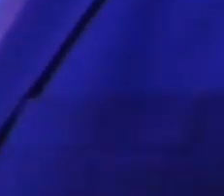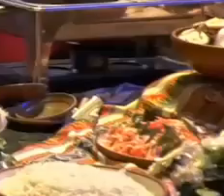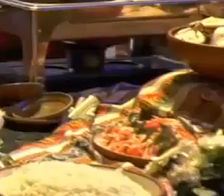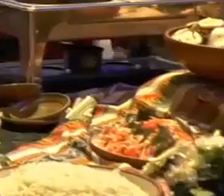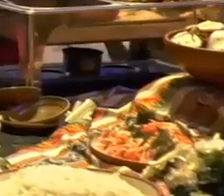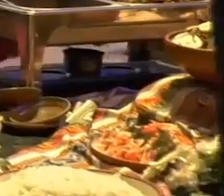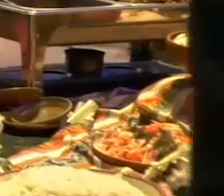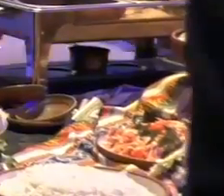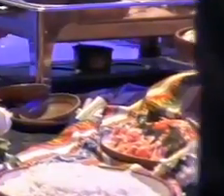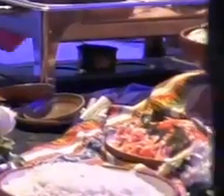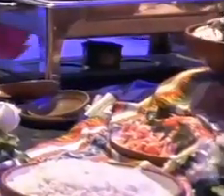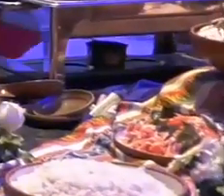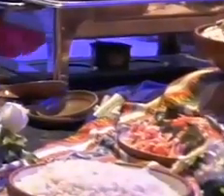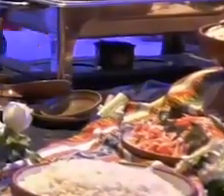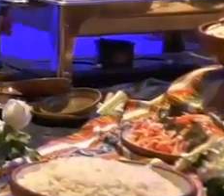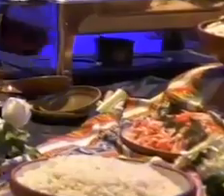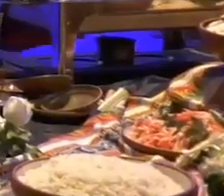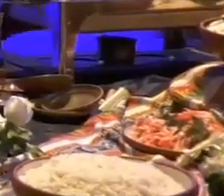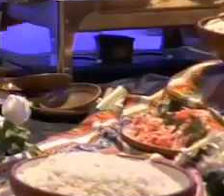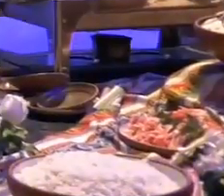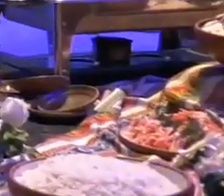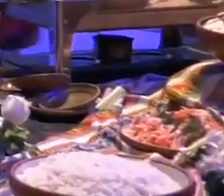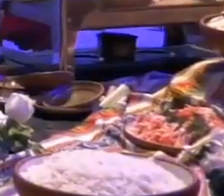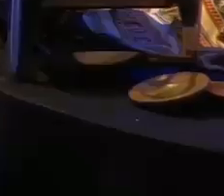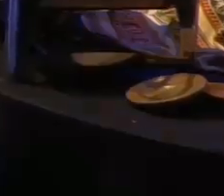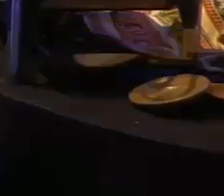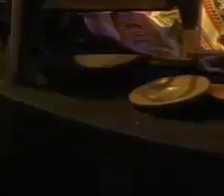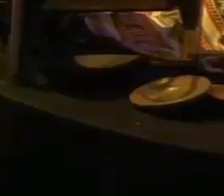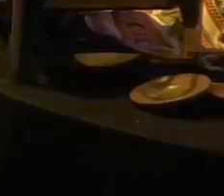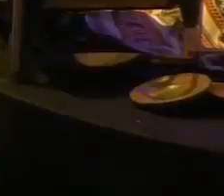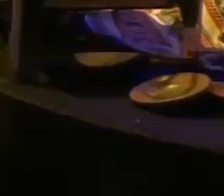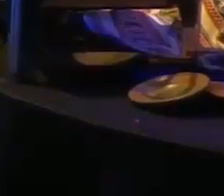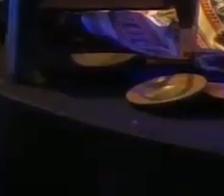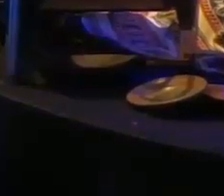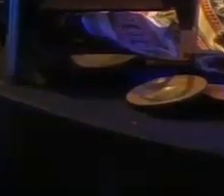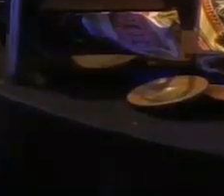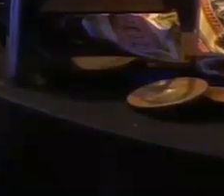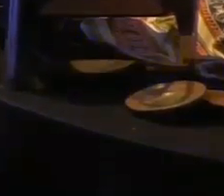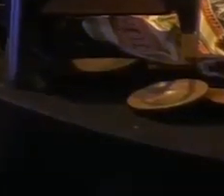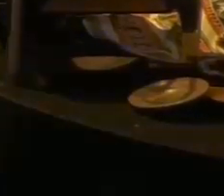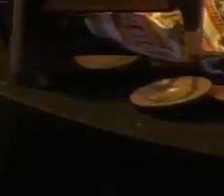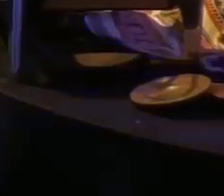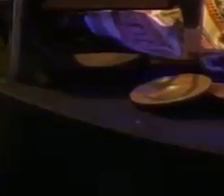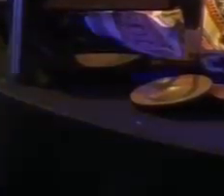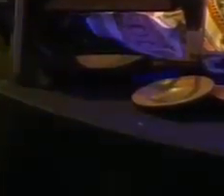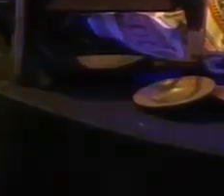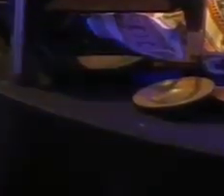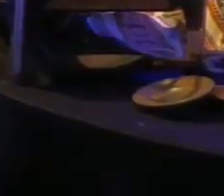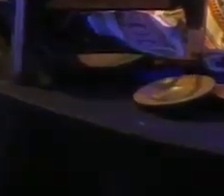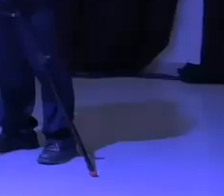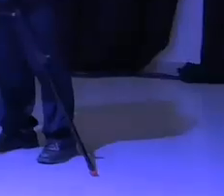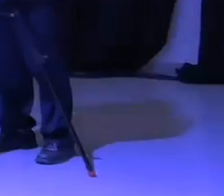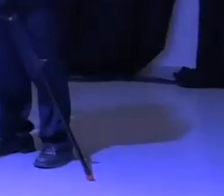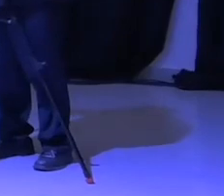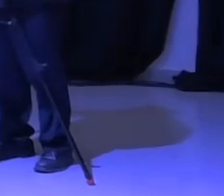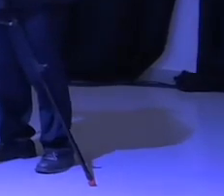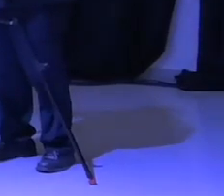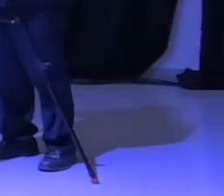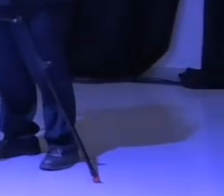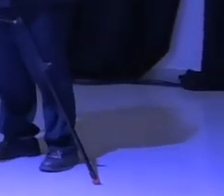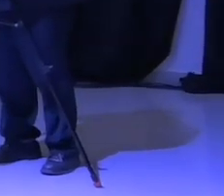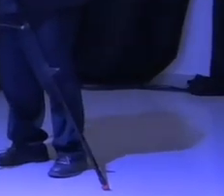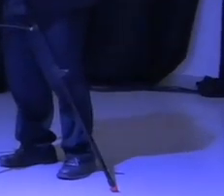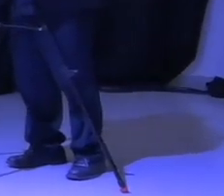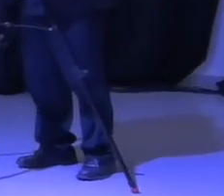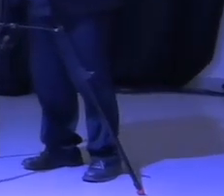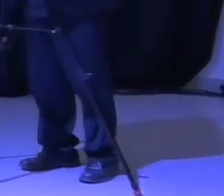brindar hospitalidad, respeto, actitud más positiva a cada uno de los visitantes para que después, cuando